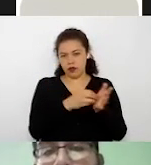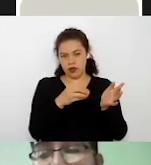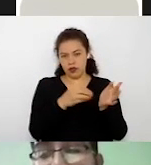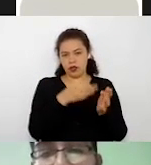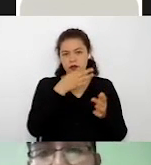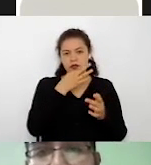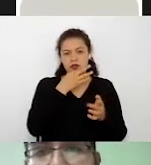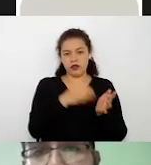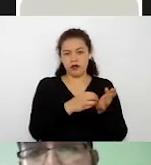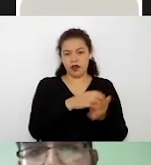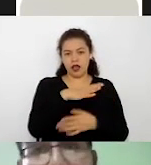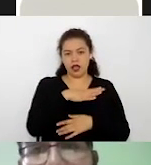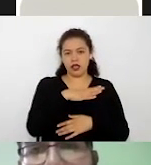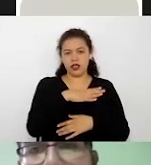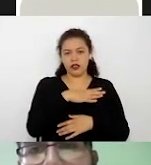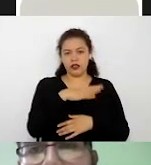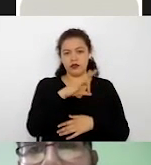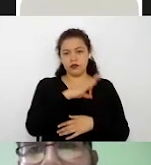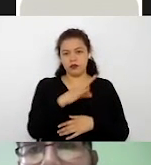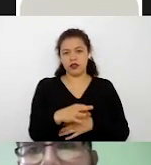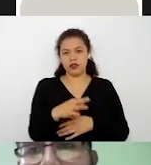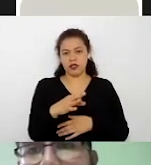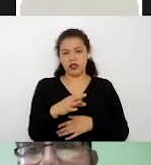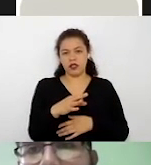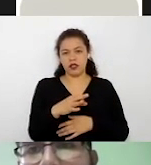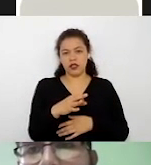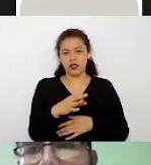aún, me pueden hacer llegar alguna